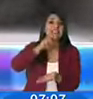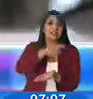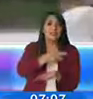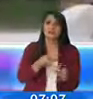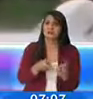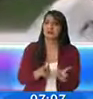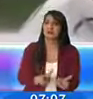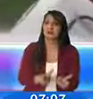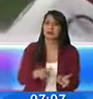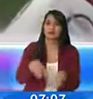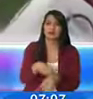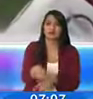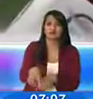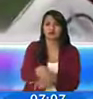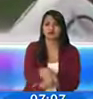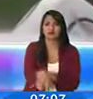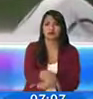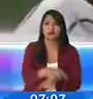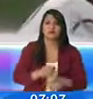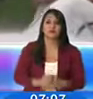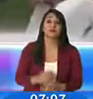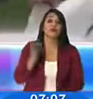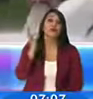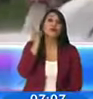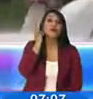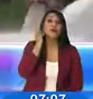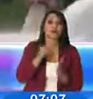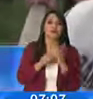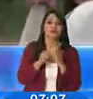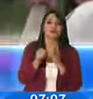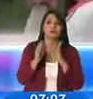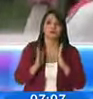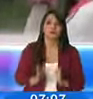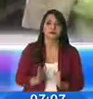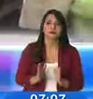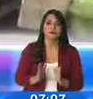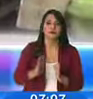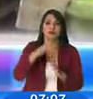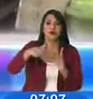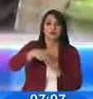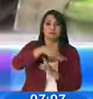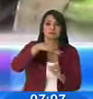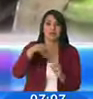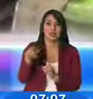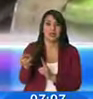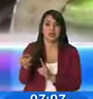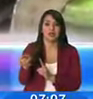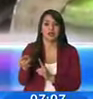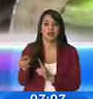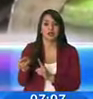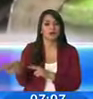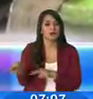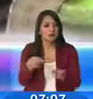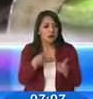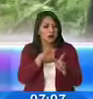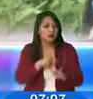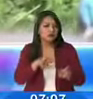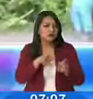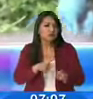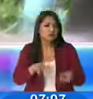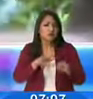X. Una señora perito del Ministerio del Ambiente realizará una experticia taxonómica a todas las especies que han